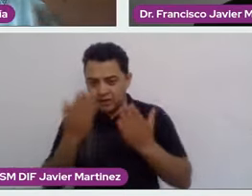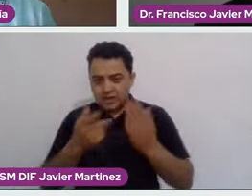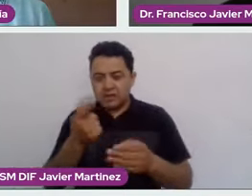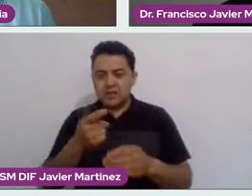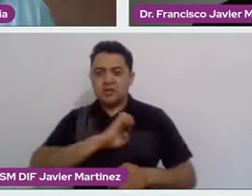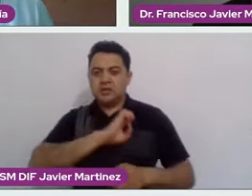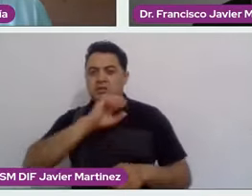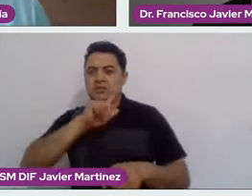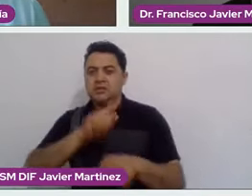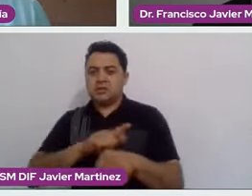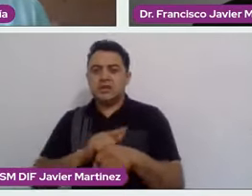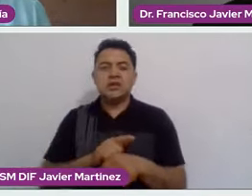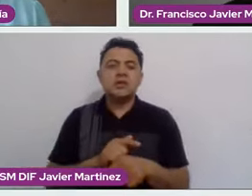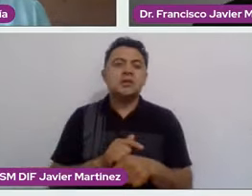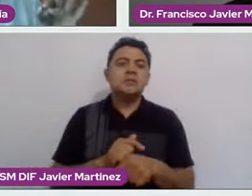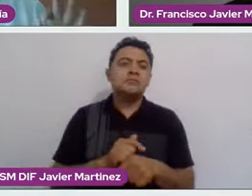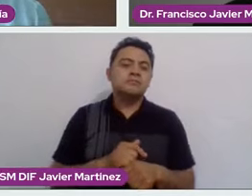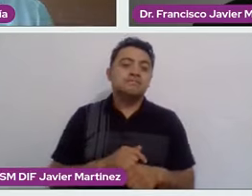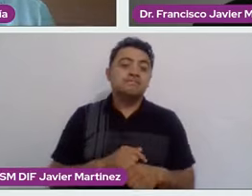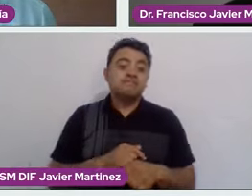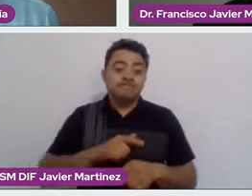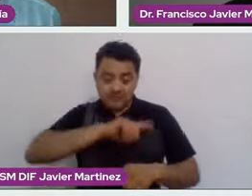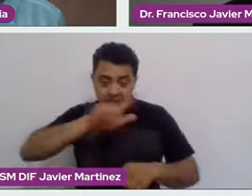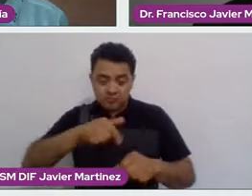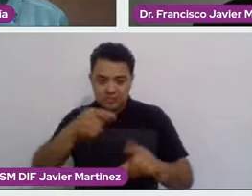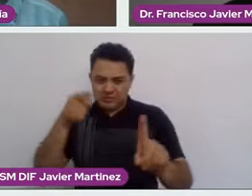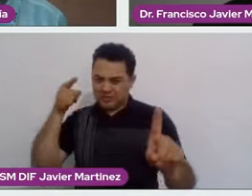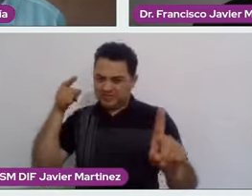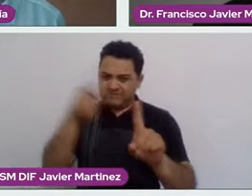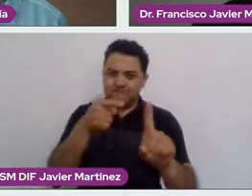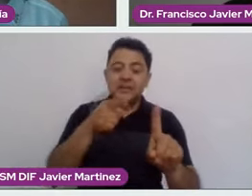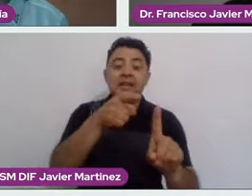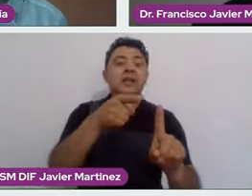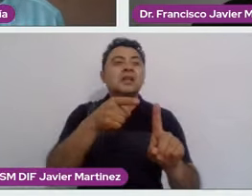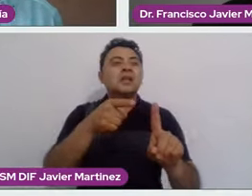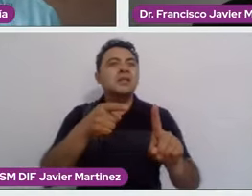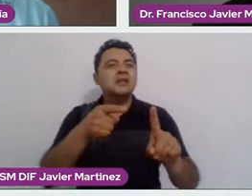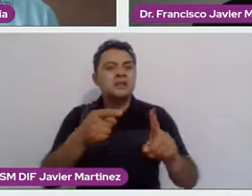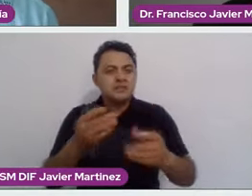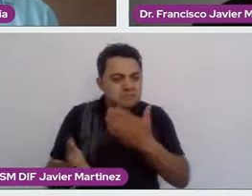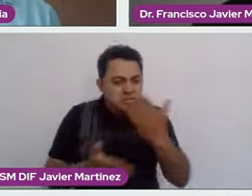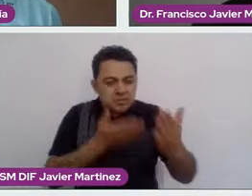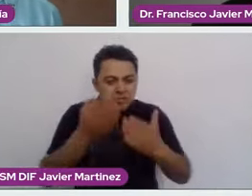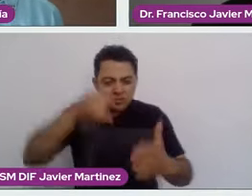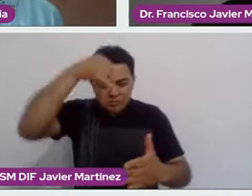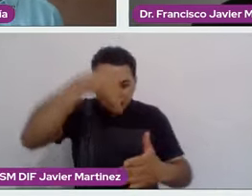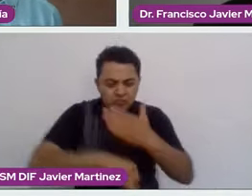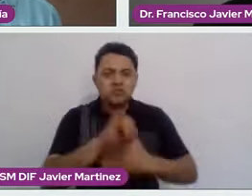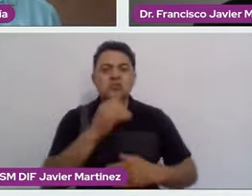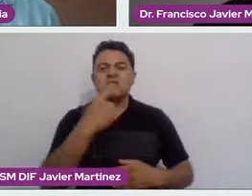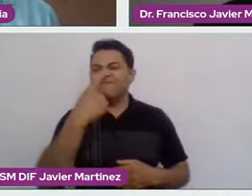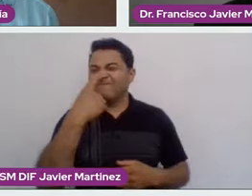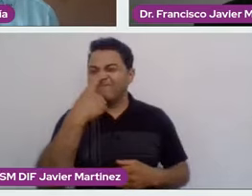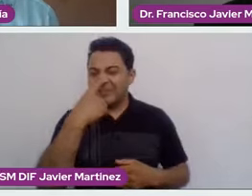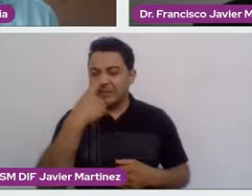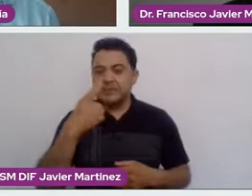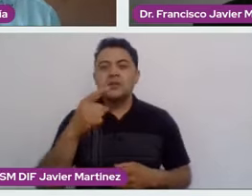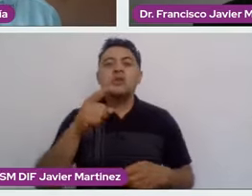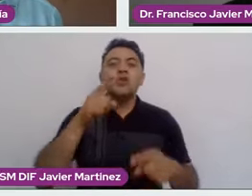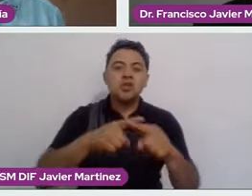para posteriormente enfocarse en estudios de alta especialidad en neurootología en la Universidad Nacional Autónoma de